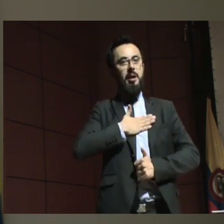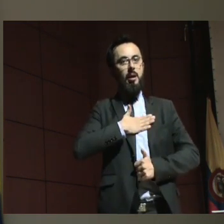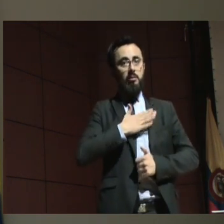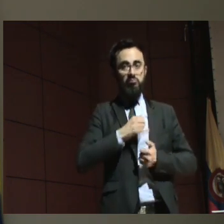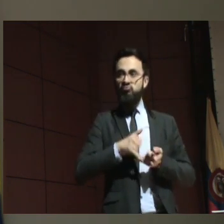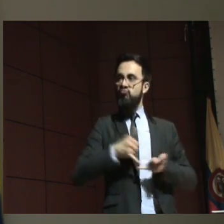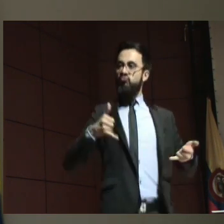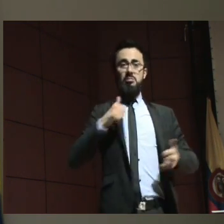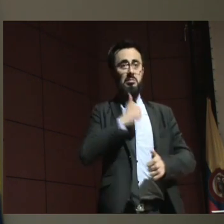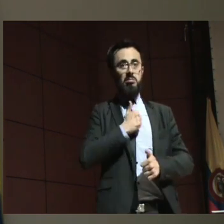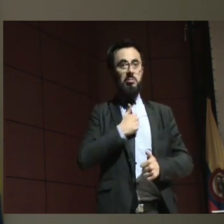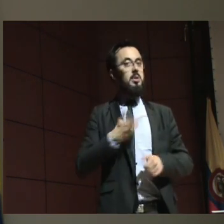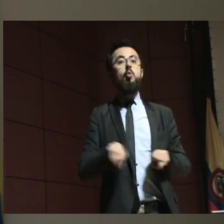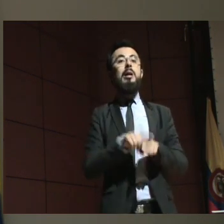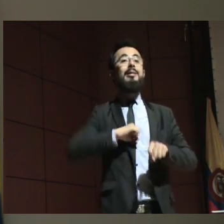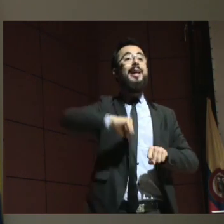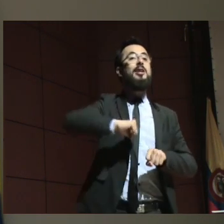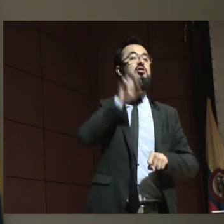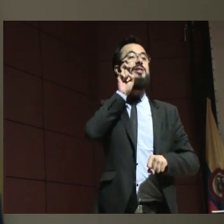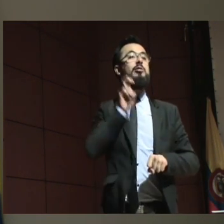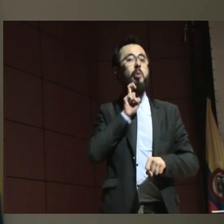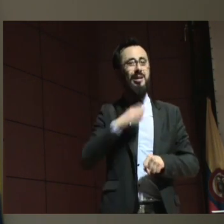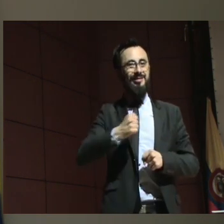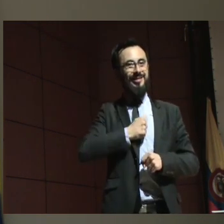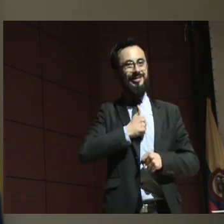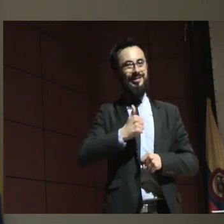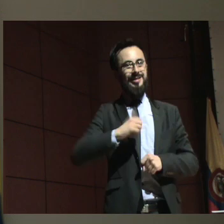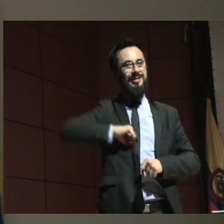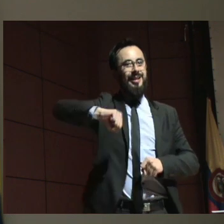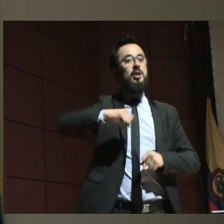violación flagrante de sus derechos sexuales y derechos reproductivos.